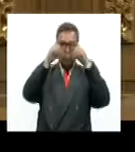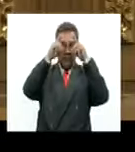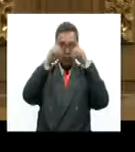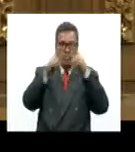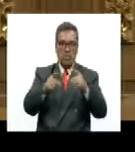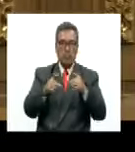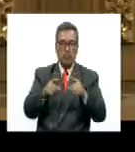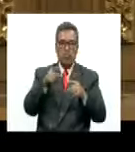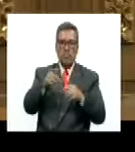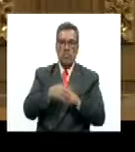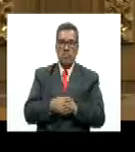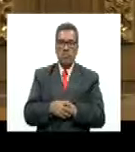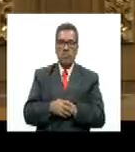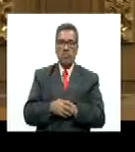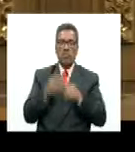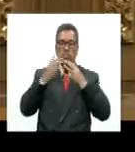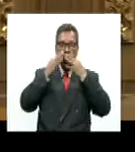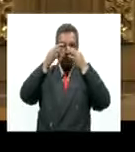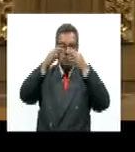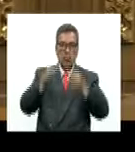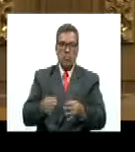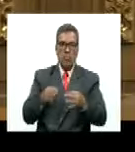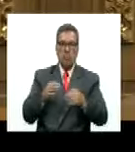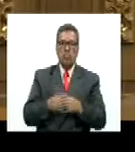decisión realmente